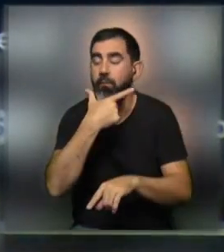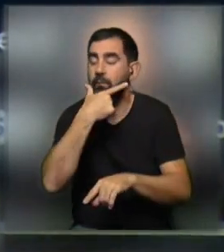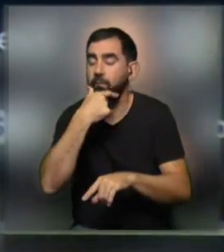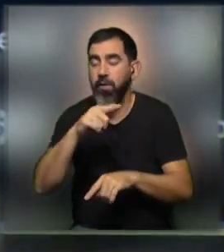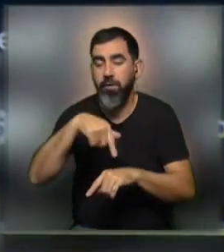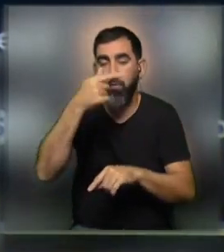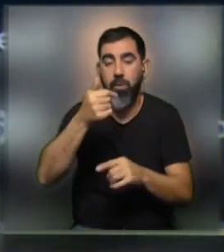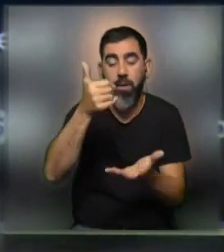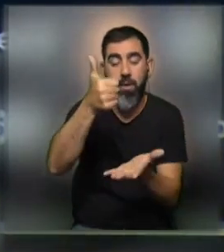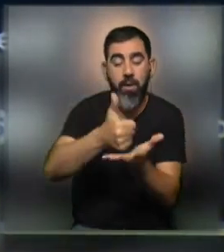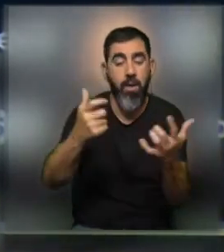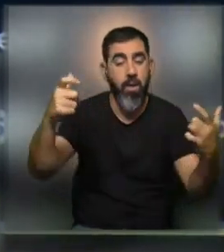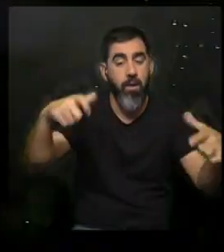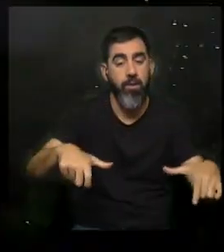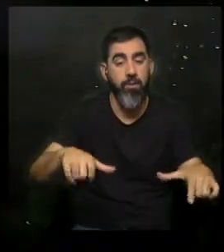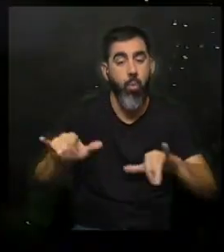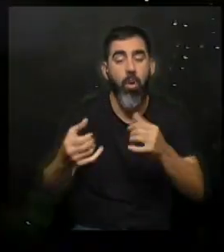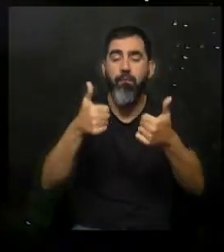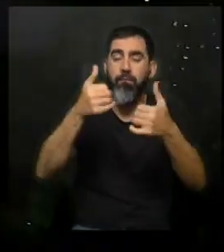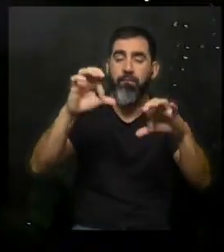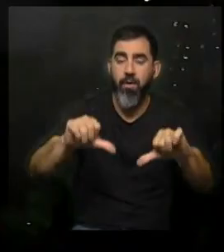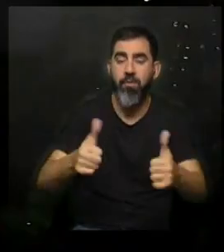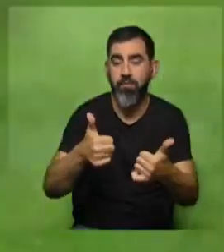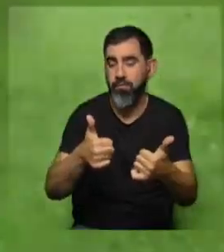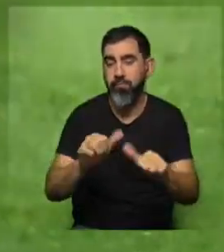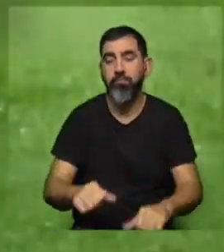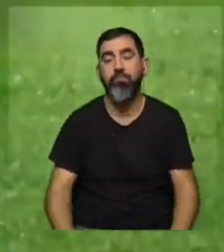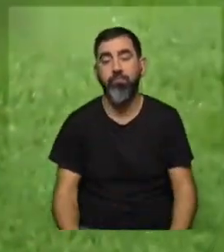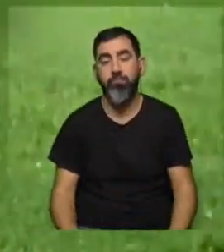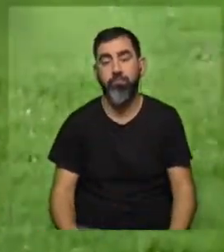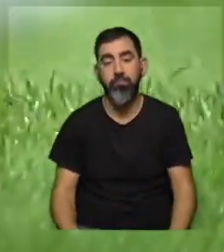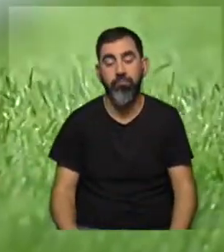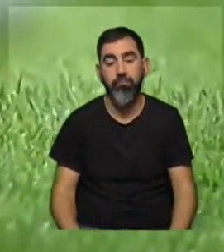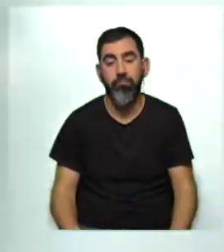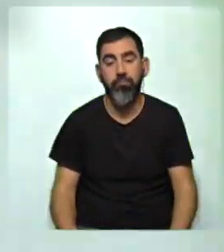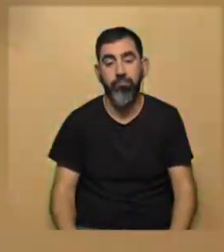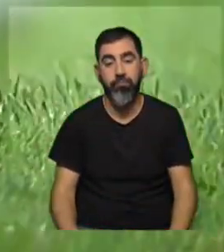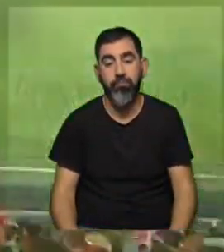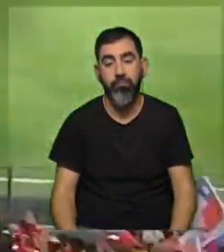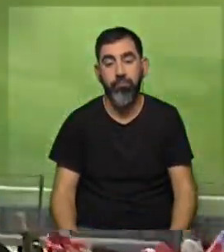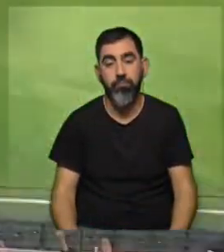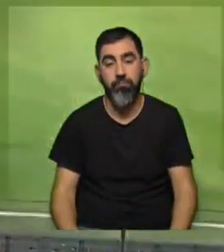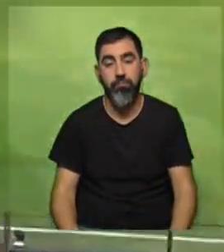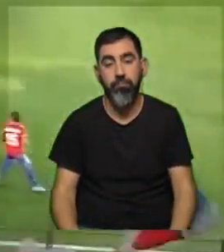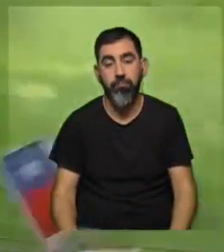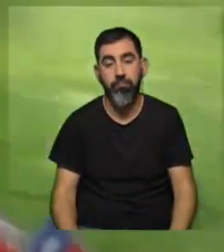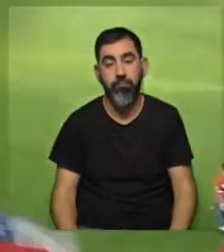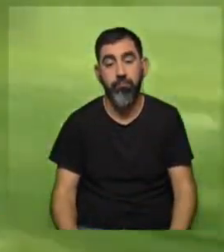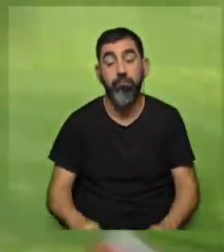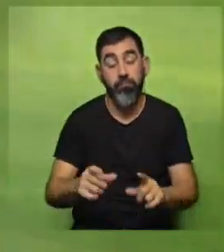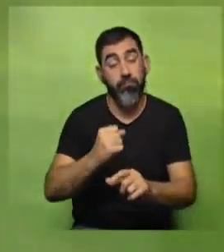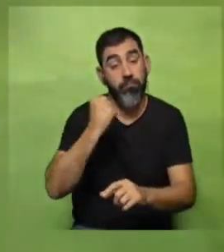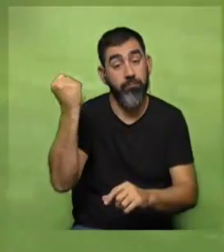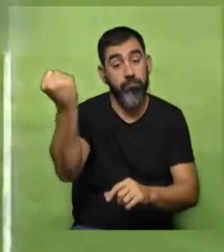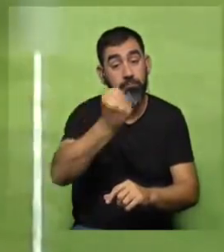para después dentro del campo jugar bien y Bueno creo que que eso fue muy